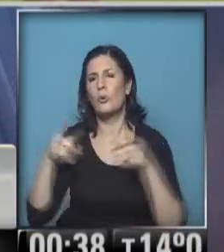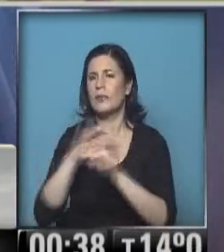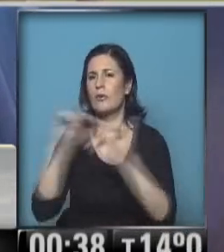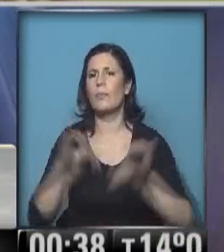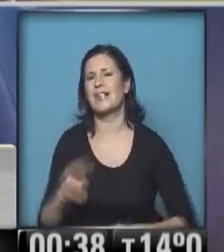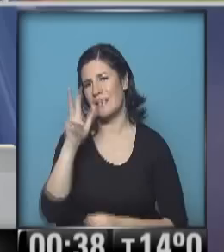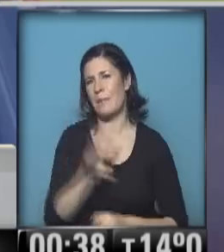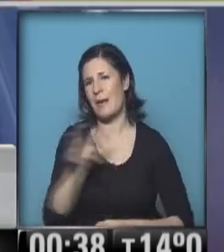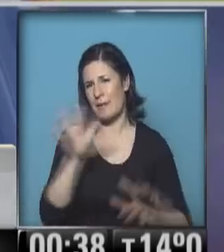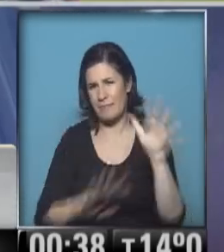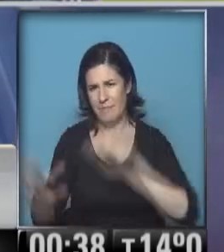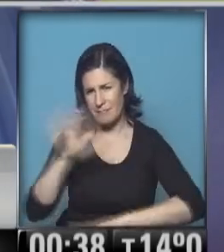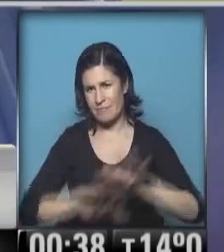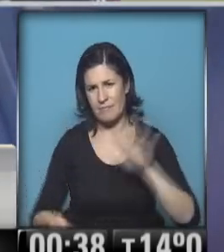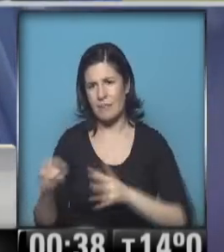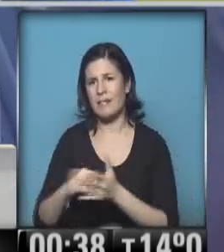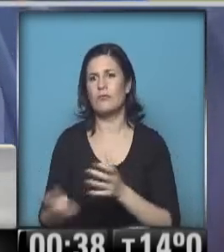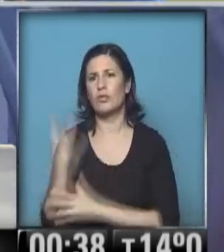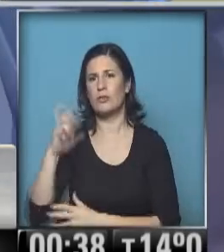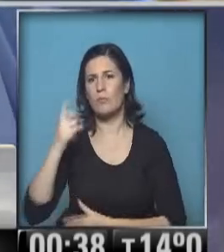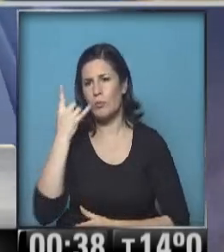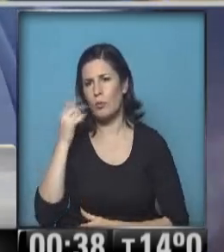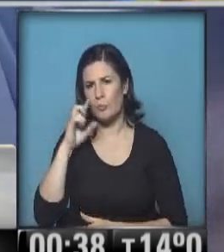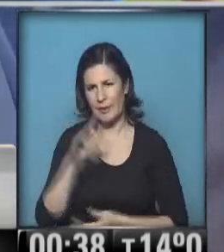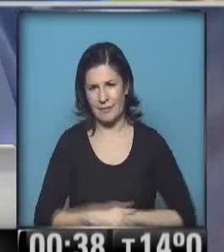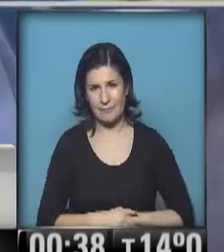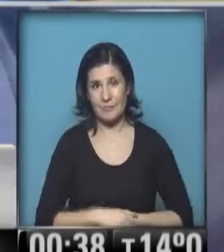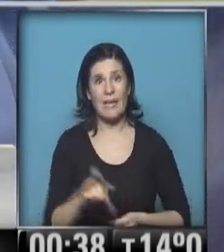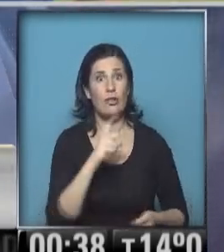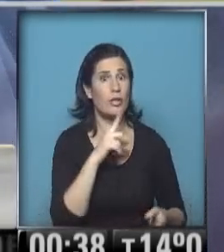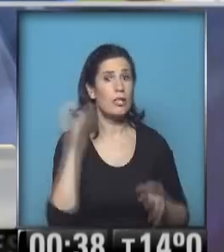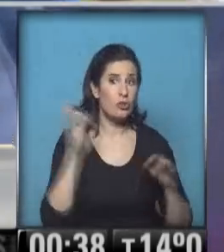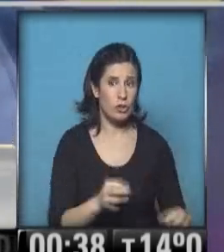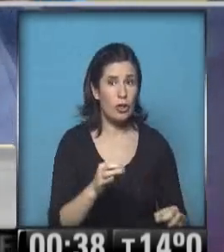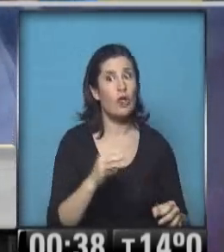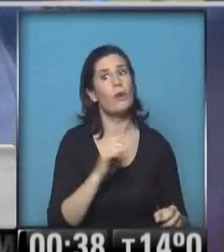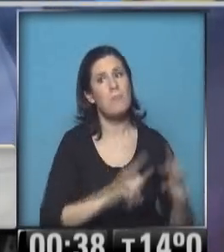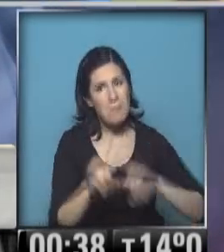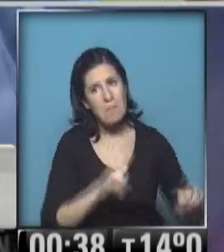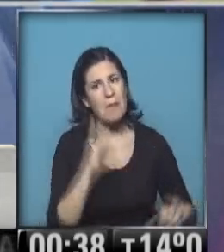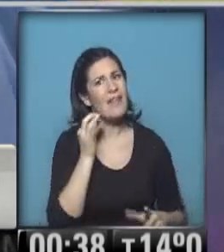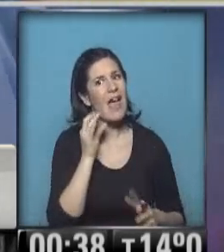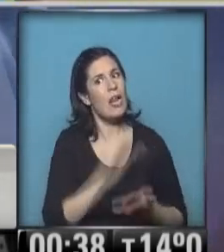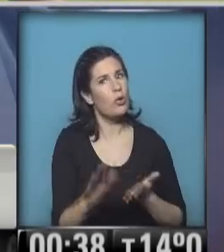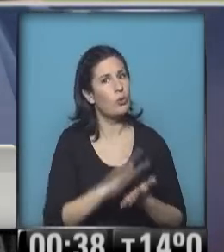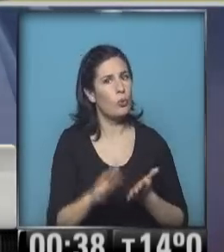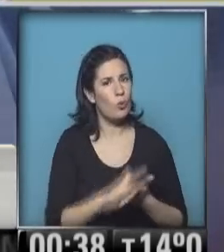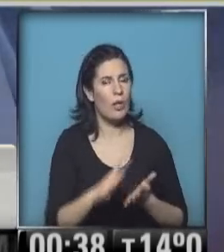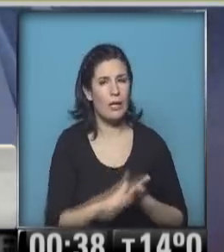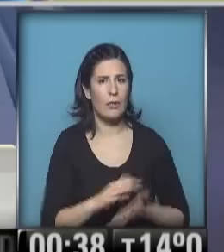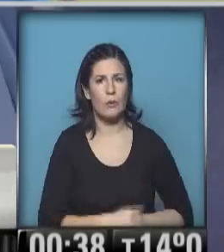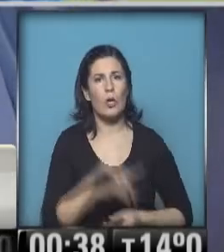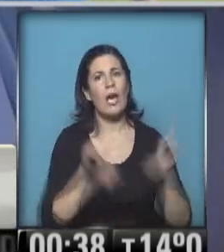Papa Francisco, por la Fundación Pupi. Llegó Gerardo "El Tata" Martino, ya comenzó a dar algunas órdenes, su primer entrenamiento con el seleccionado nacional, que va a tener algunas